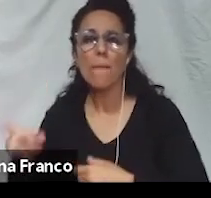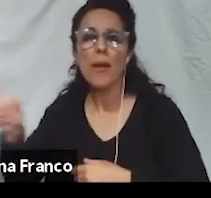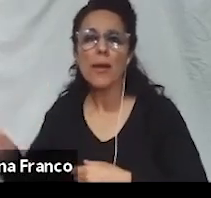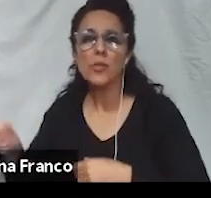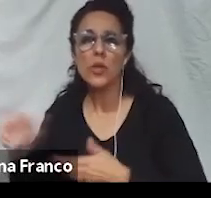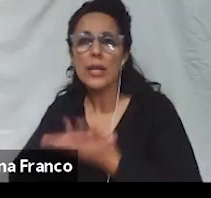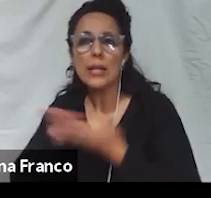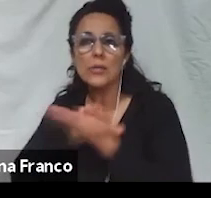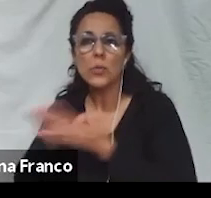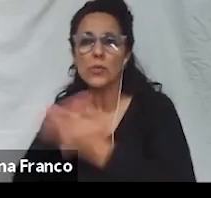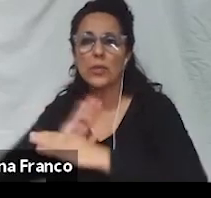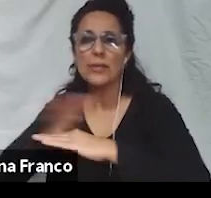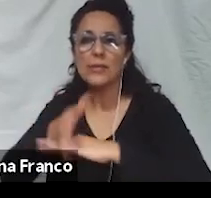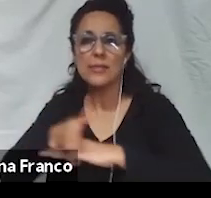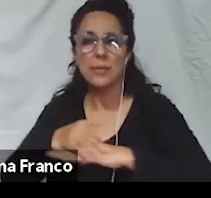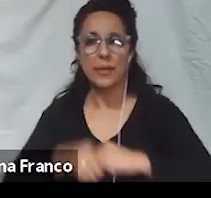accesibilidad.